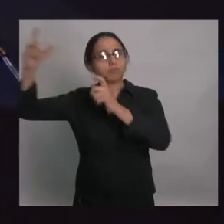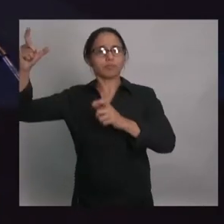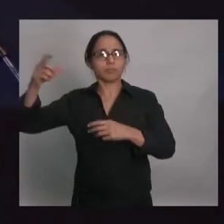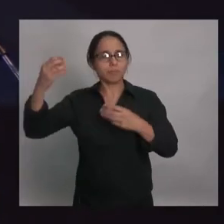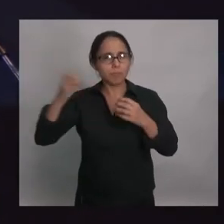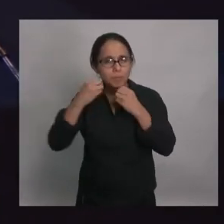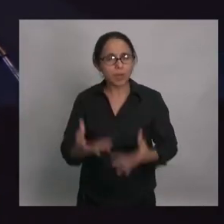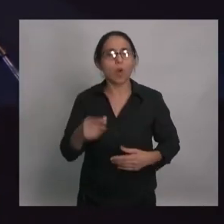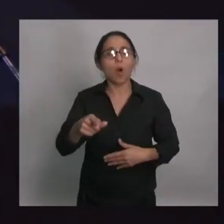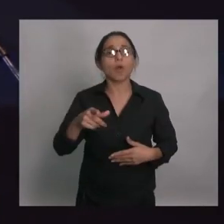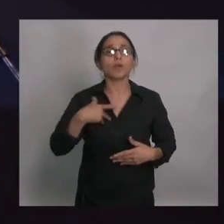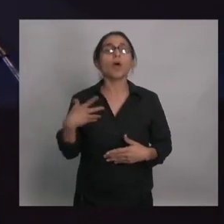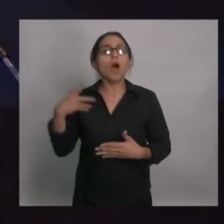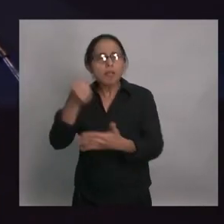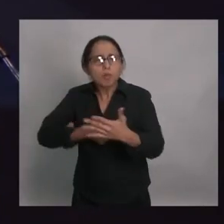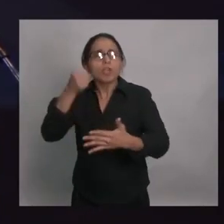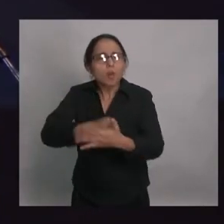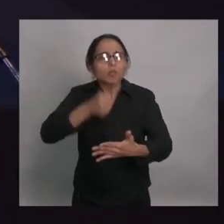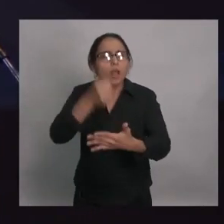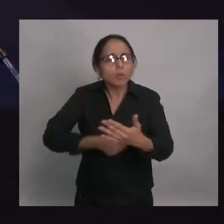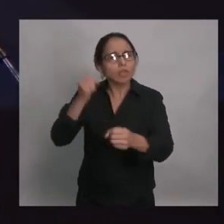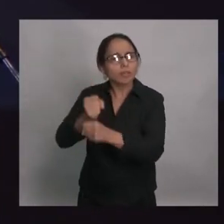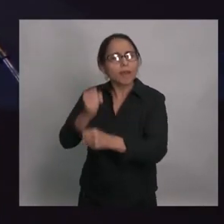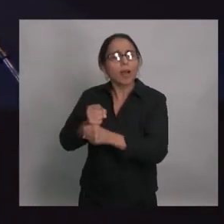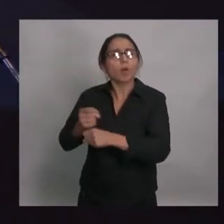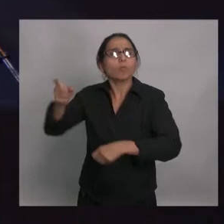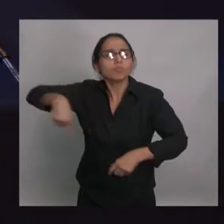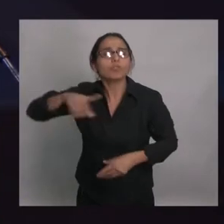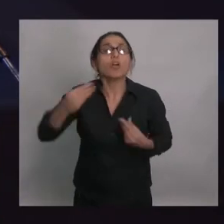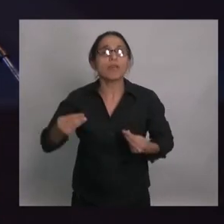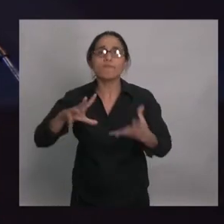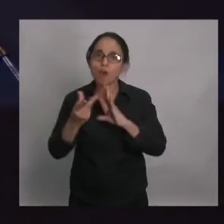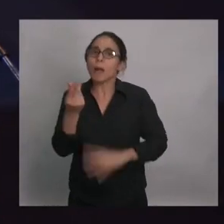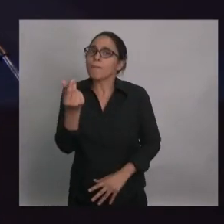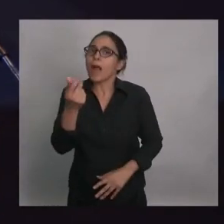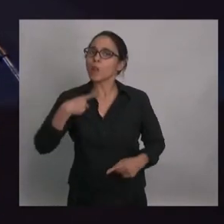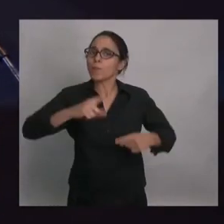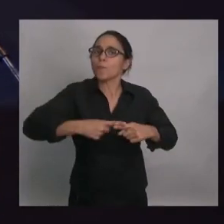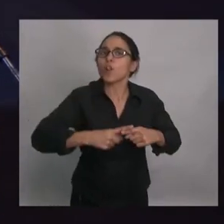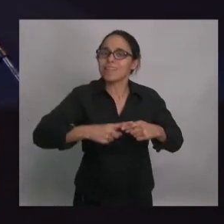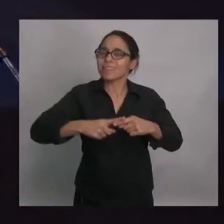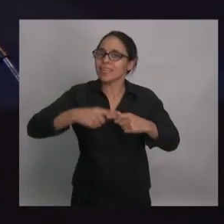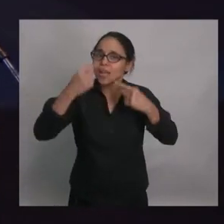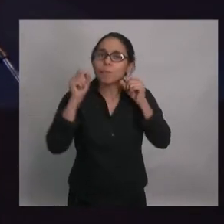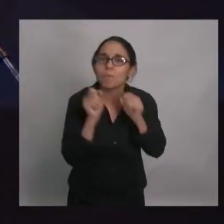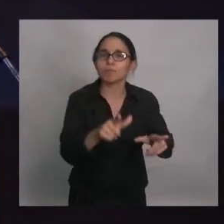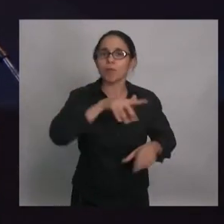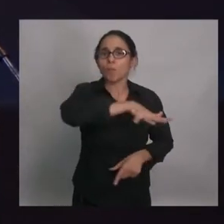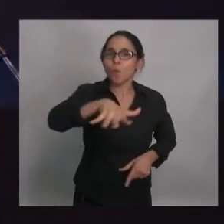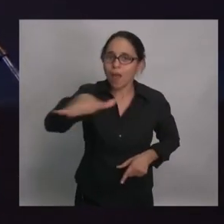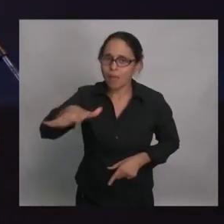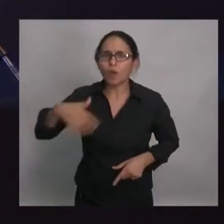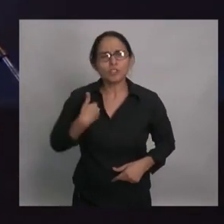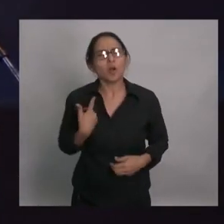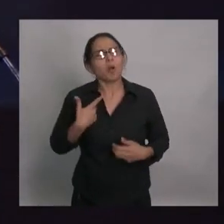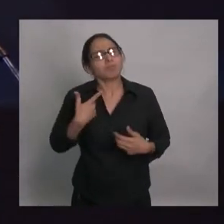su labor constituyen por tanto parte del patrimonio político cultural de los pueblos es mucho lo que podría